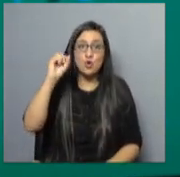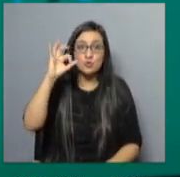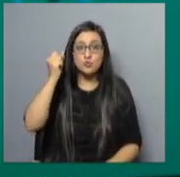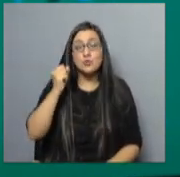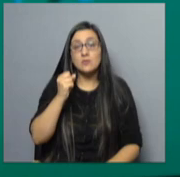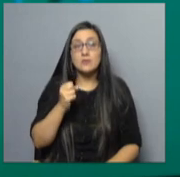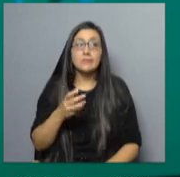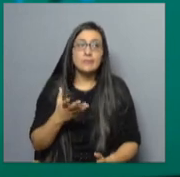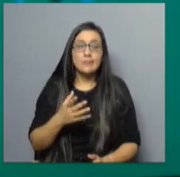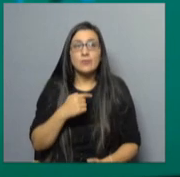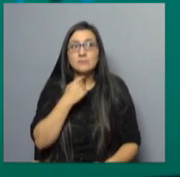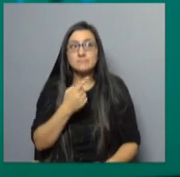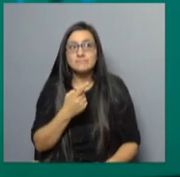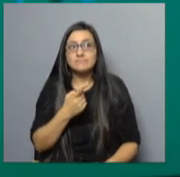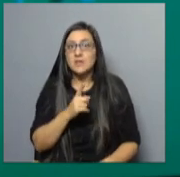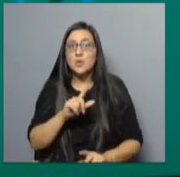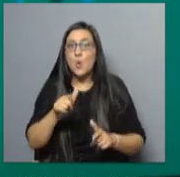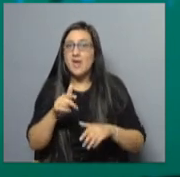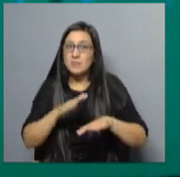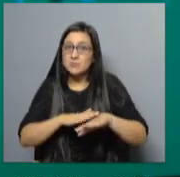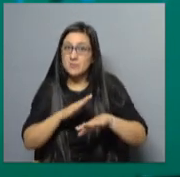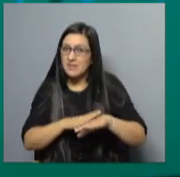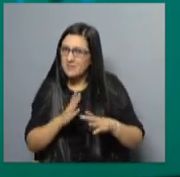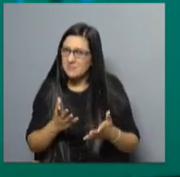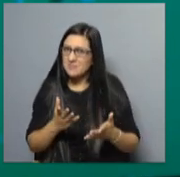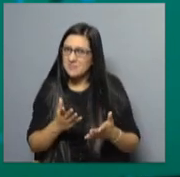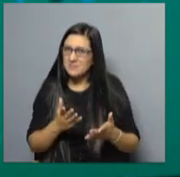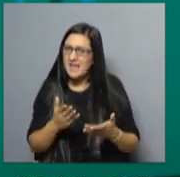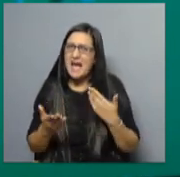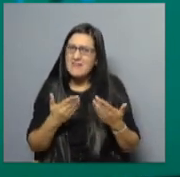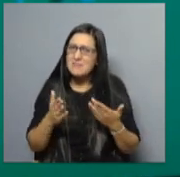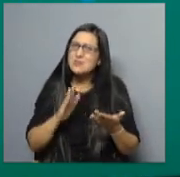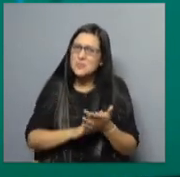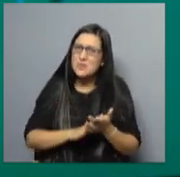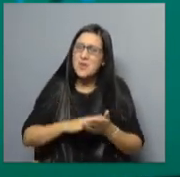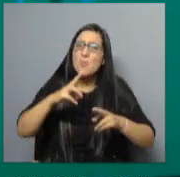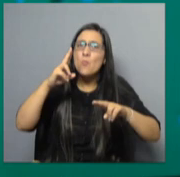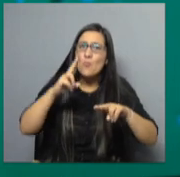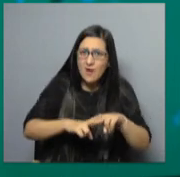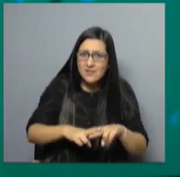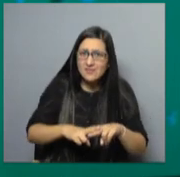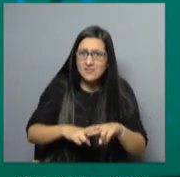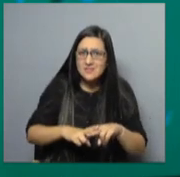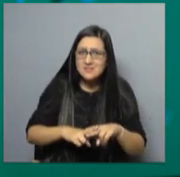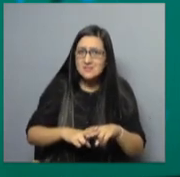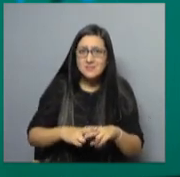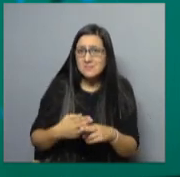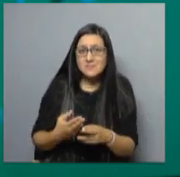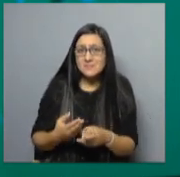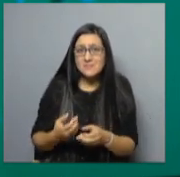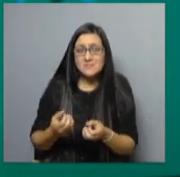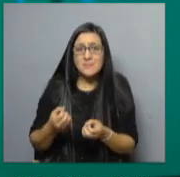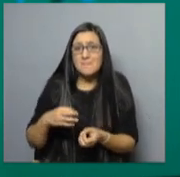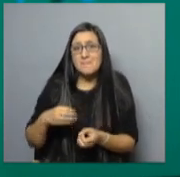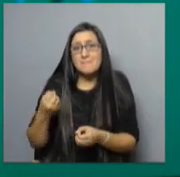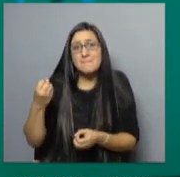válido y si se exima de responsabilidad no pasa nada estamos hablando de muertes violentas de pérdida de vidas humanas en dinámicas